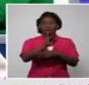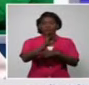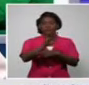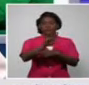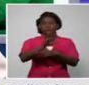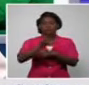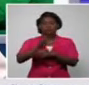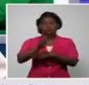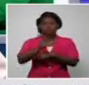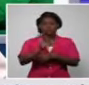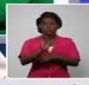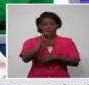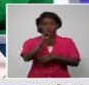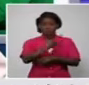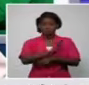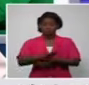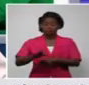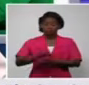753, el